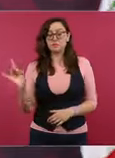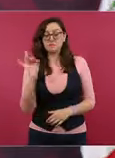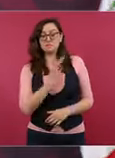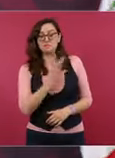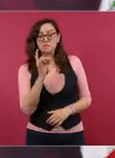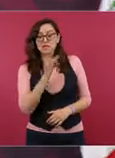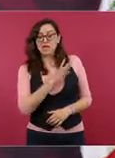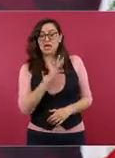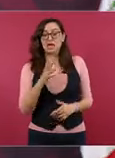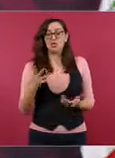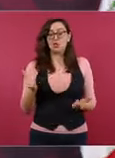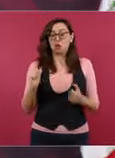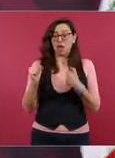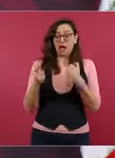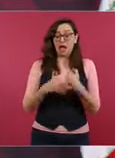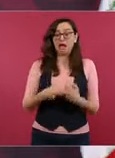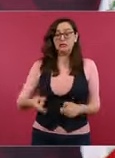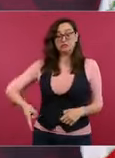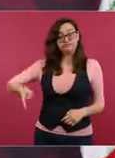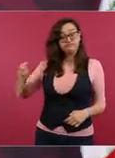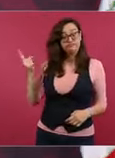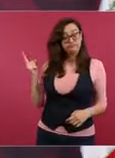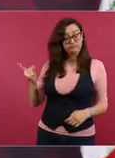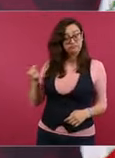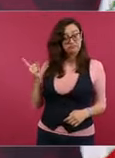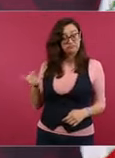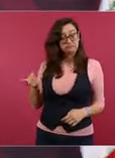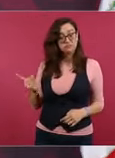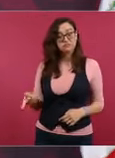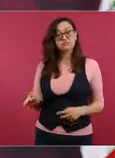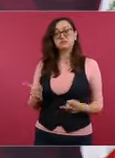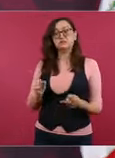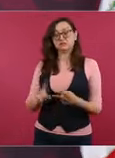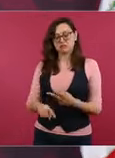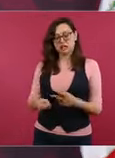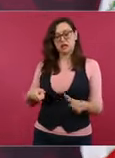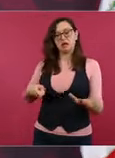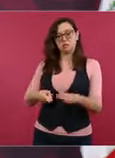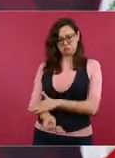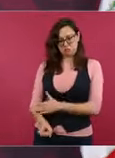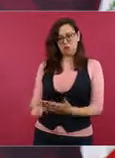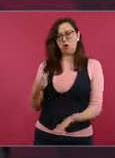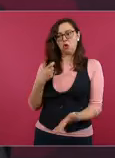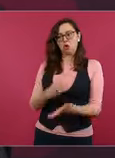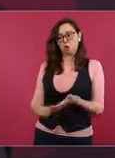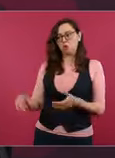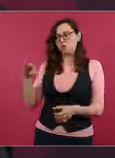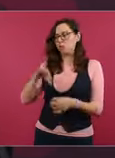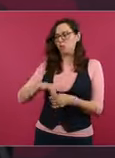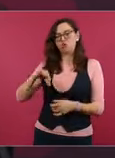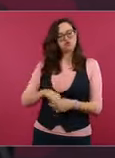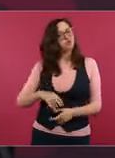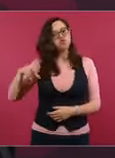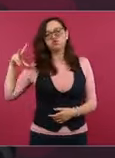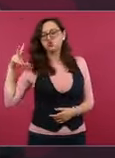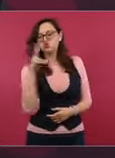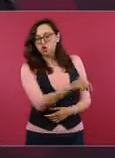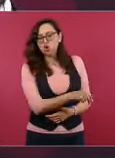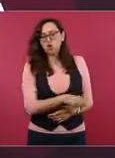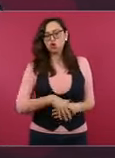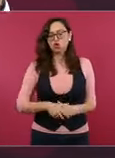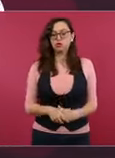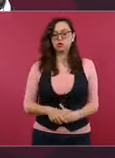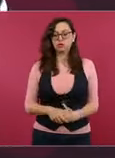amenazas, sin que le compren su voto,